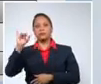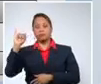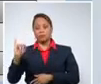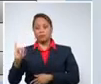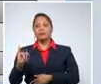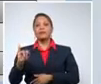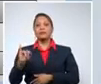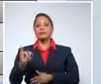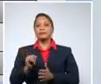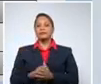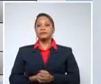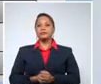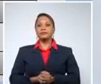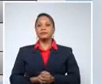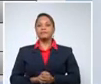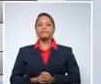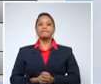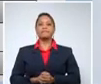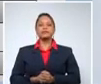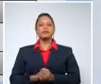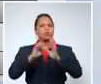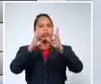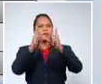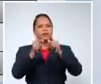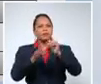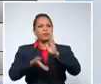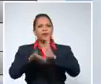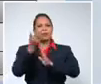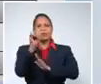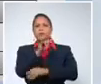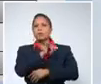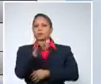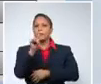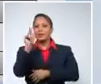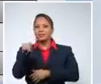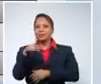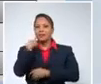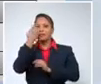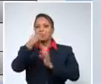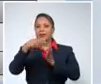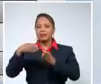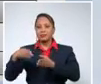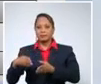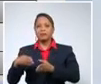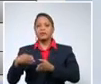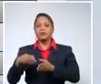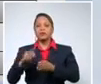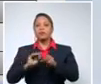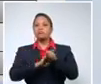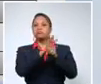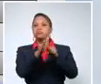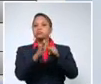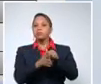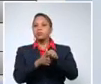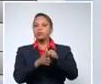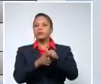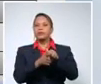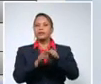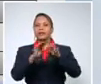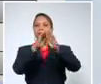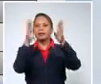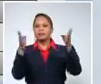21.701.556, y una cifra elevada de personas que perdieron la vida con COVID-19 en el